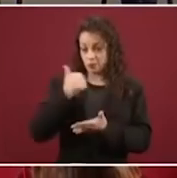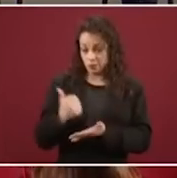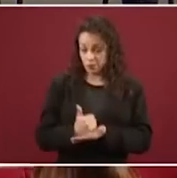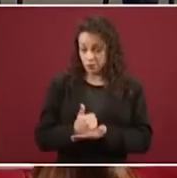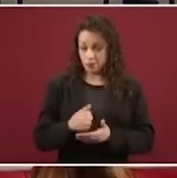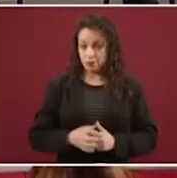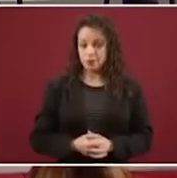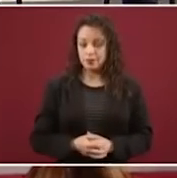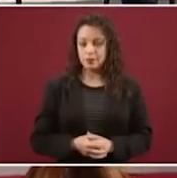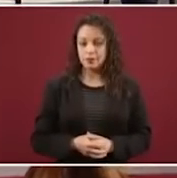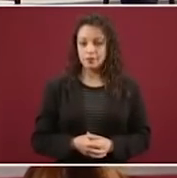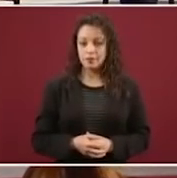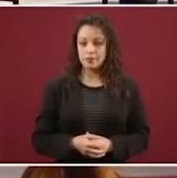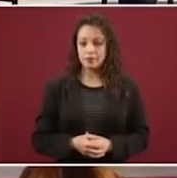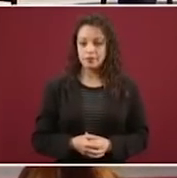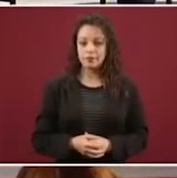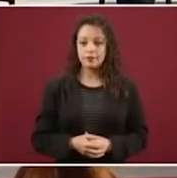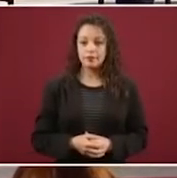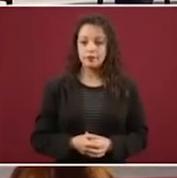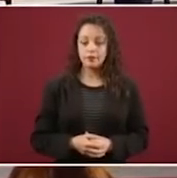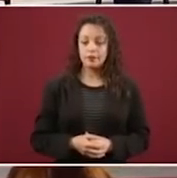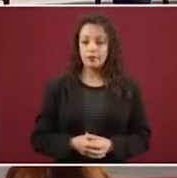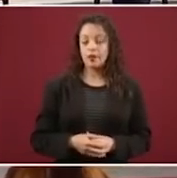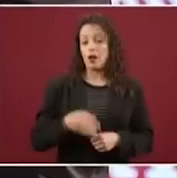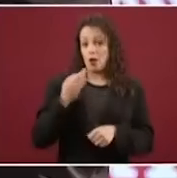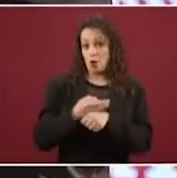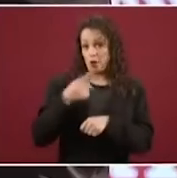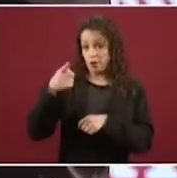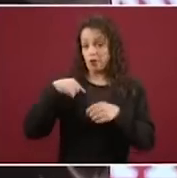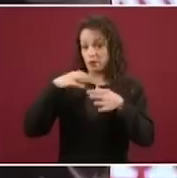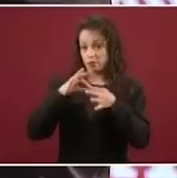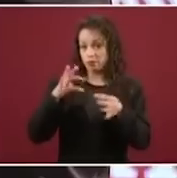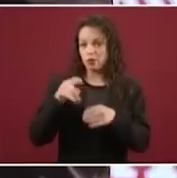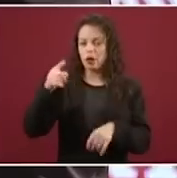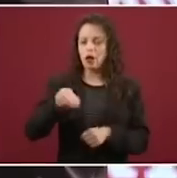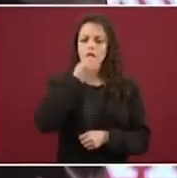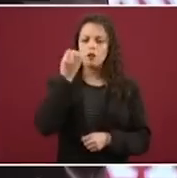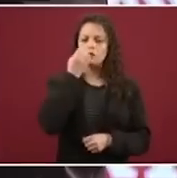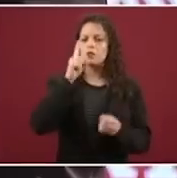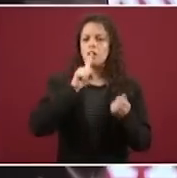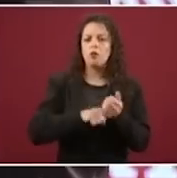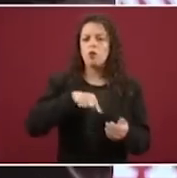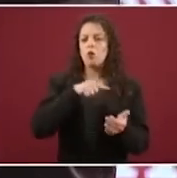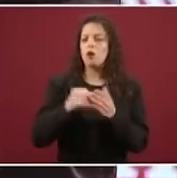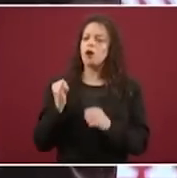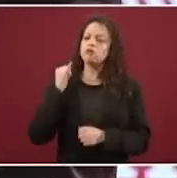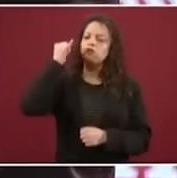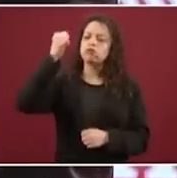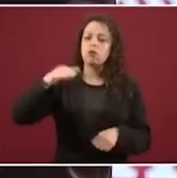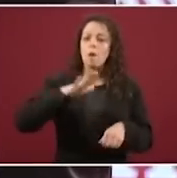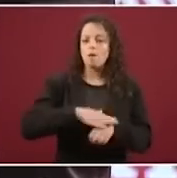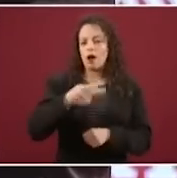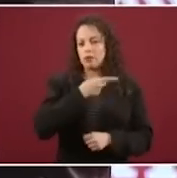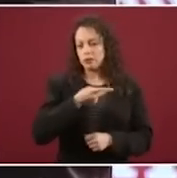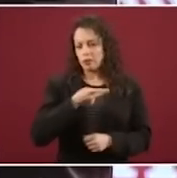de alta y muy alta marginación, y el resultado de ese programa no fue muy satisfactorio